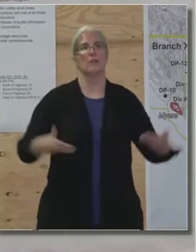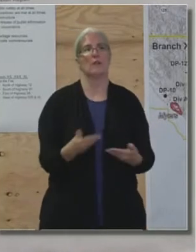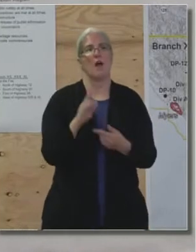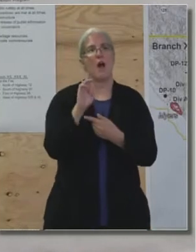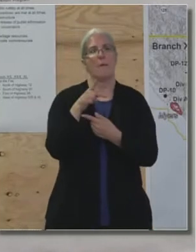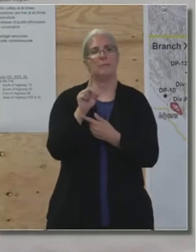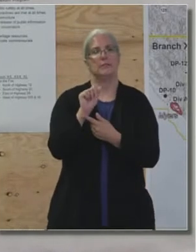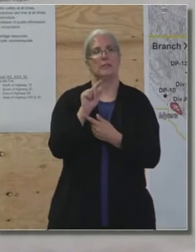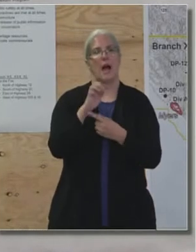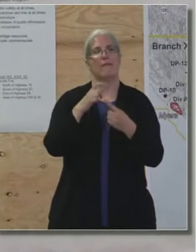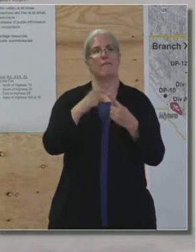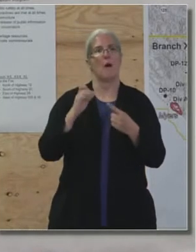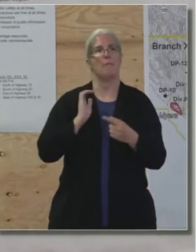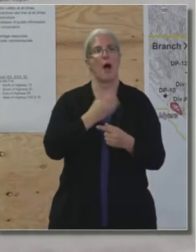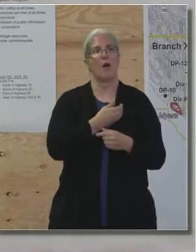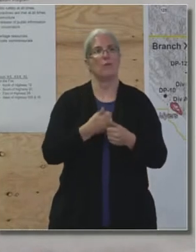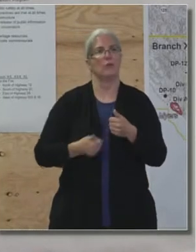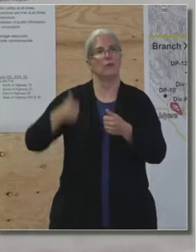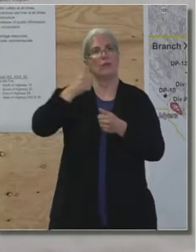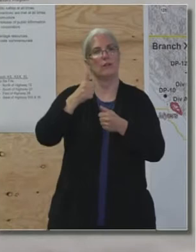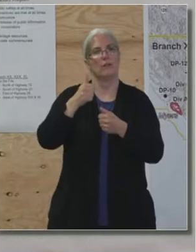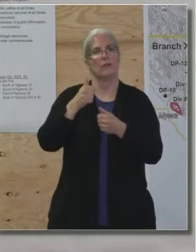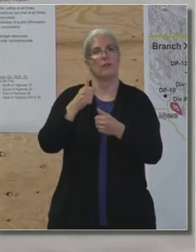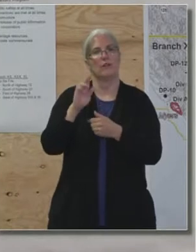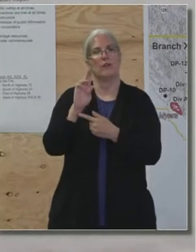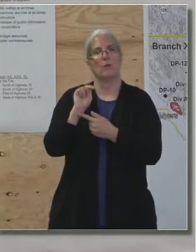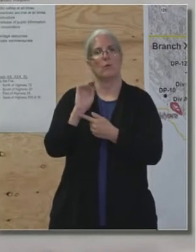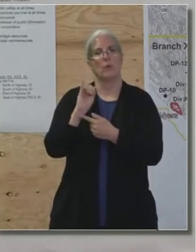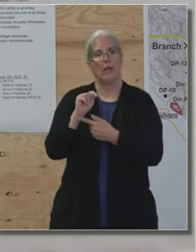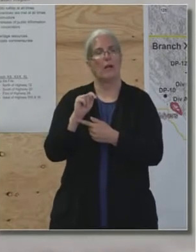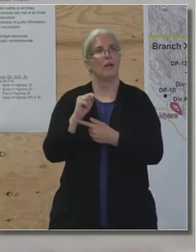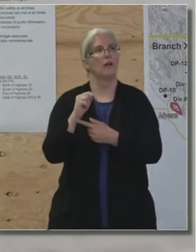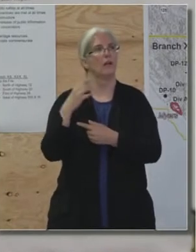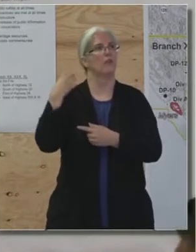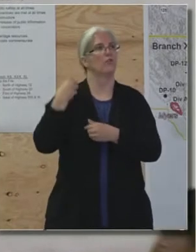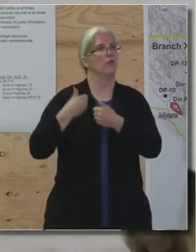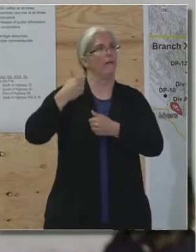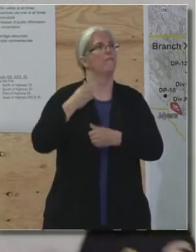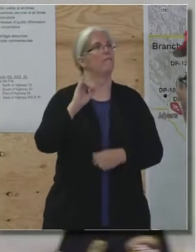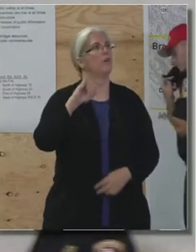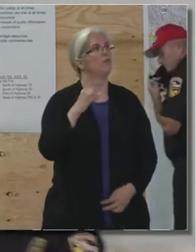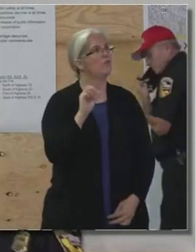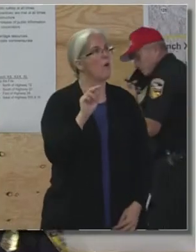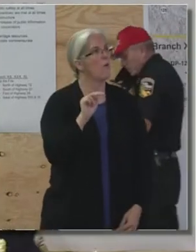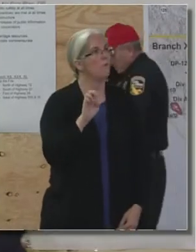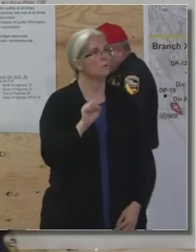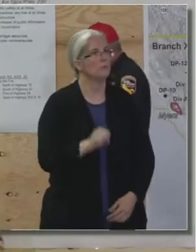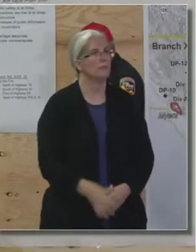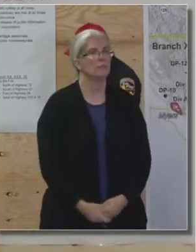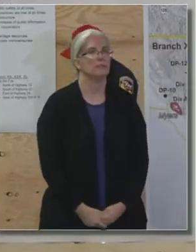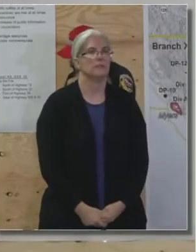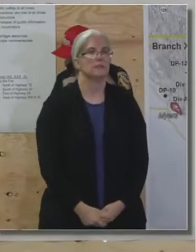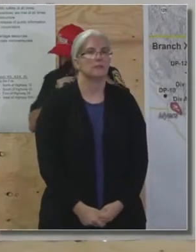ahora quisiera noticias de el jefe de unidad el jefe jones